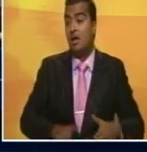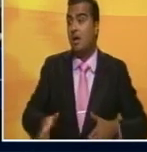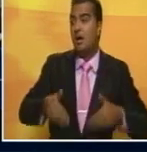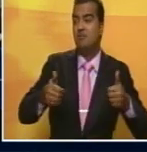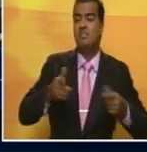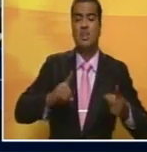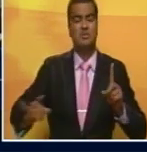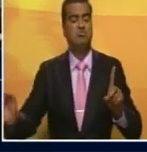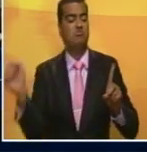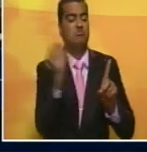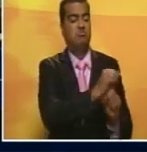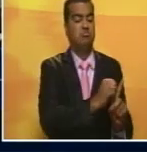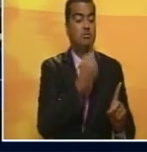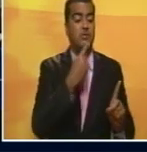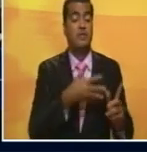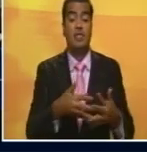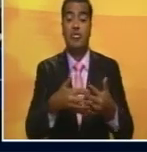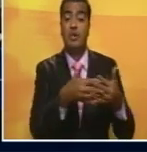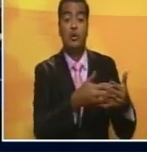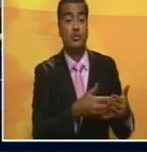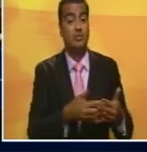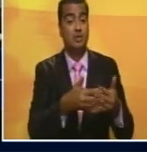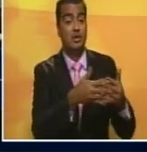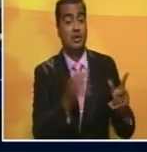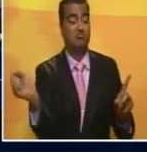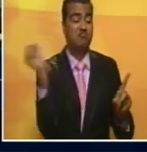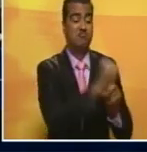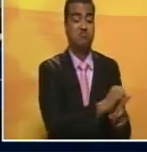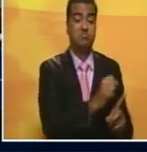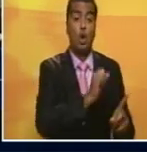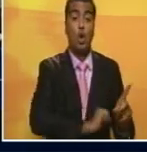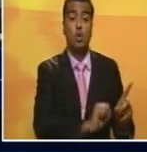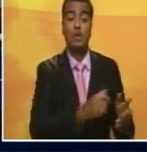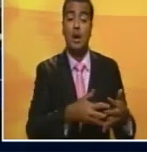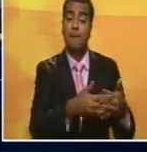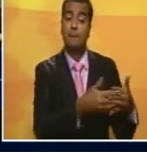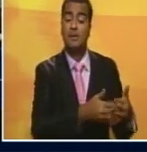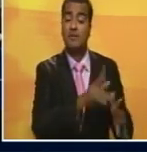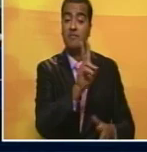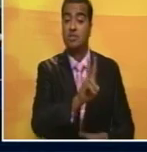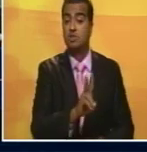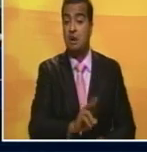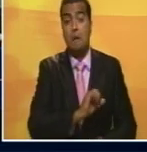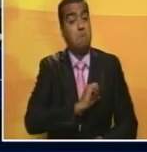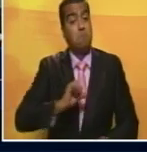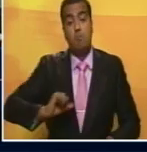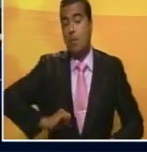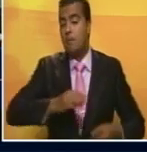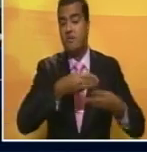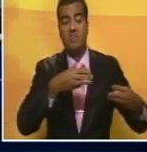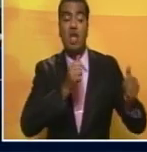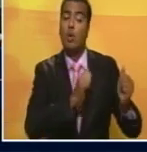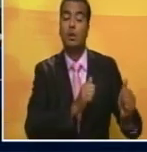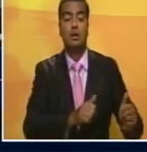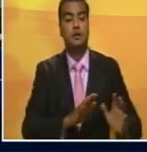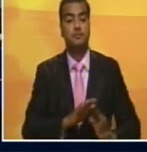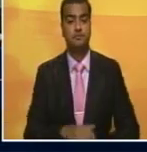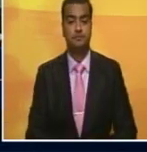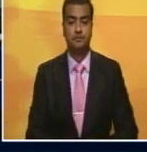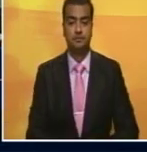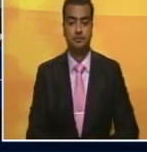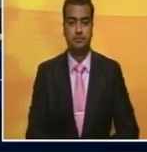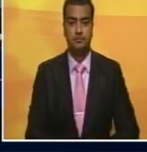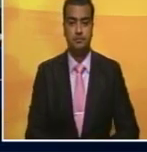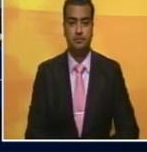alguna agresión que pueda ocurrir con las instalaciones físicas de estas empresas. Desde